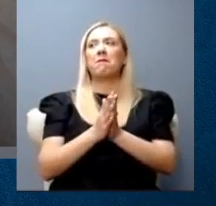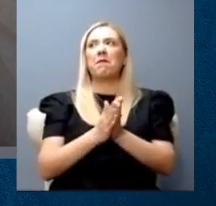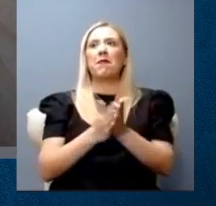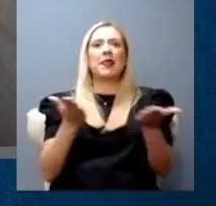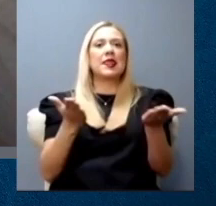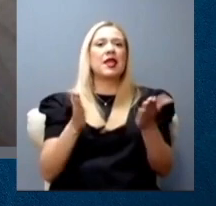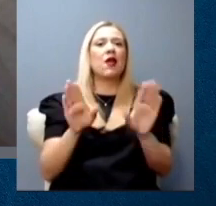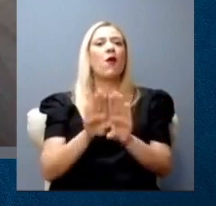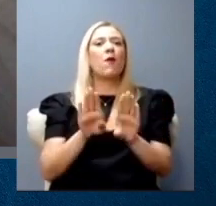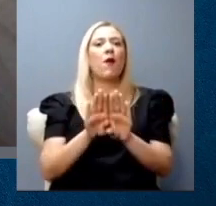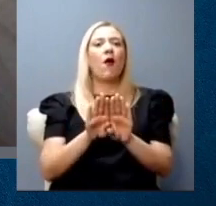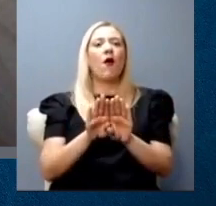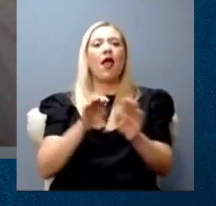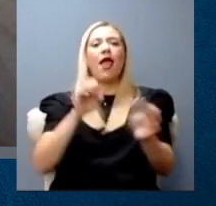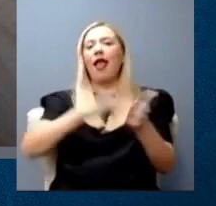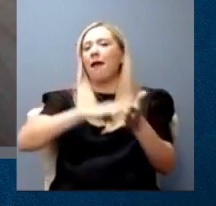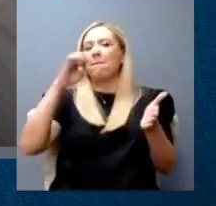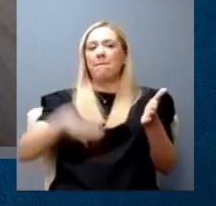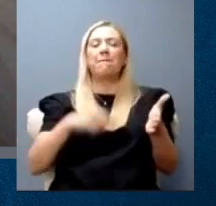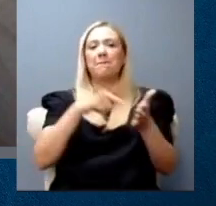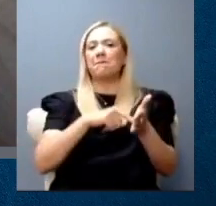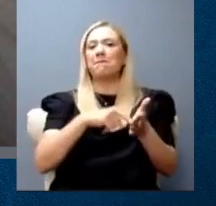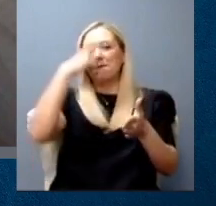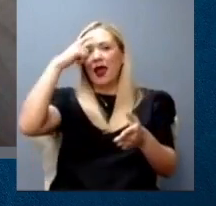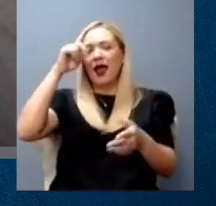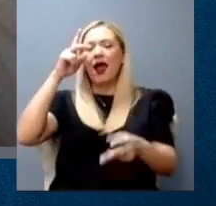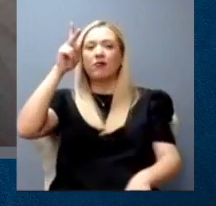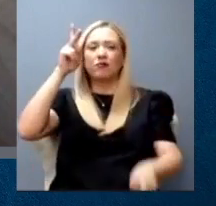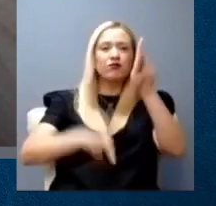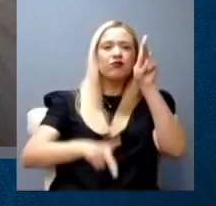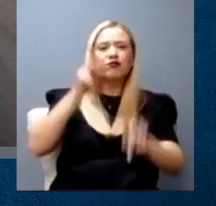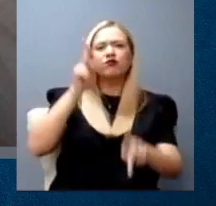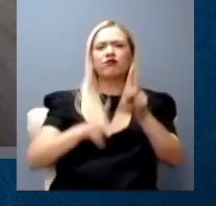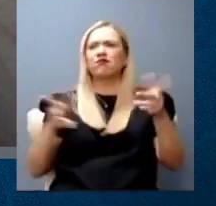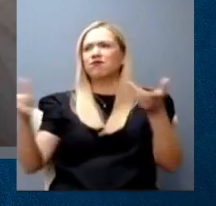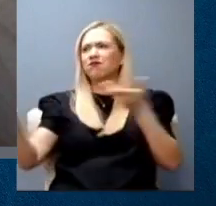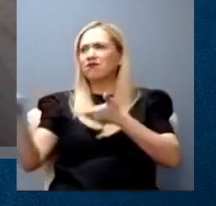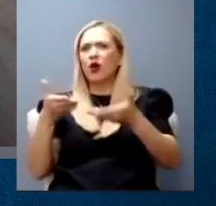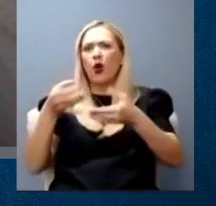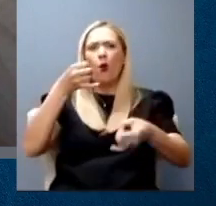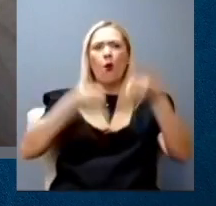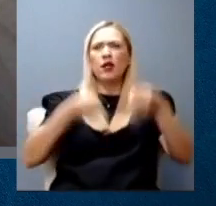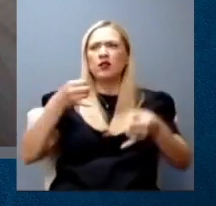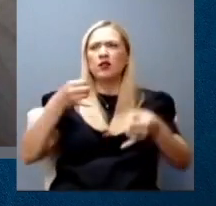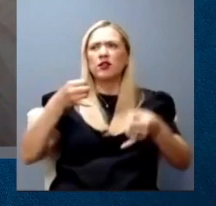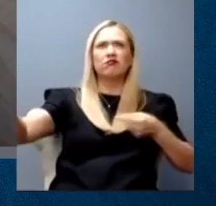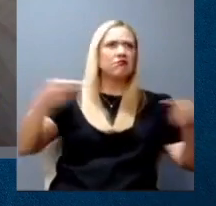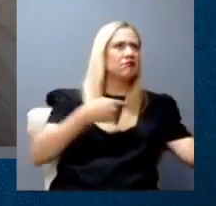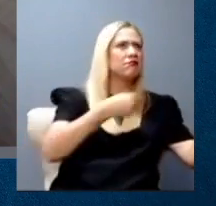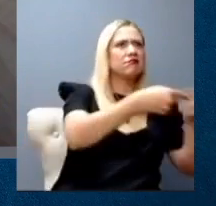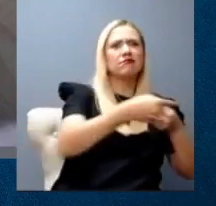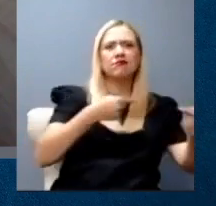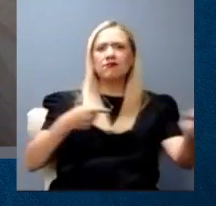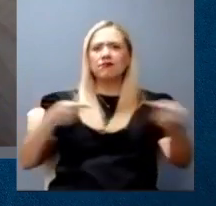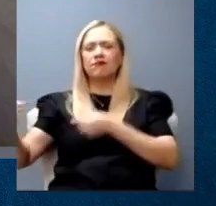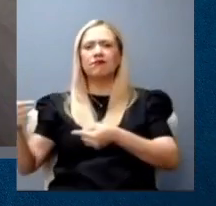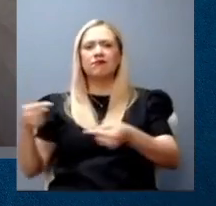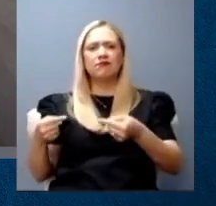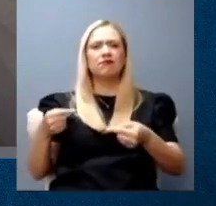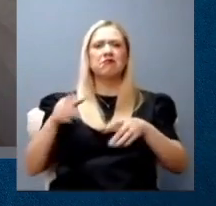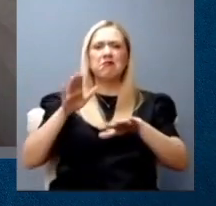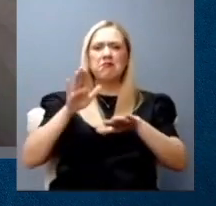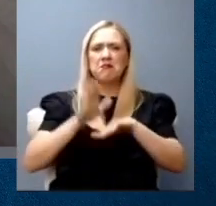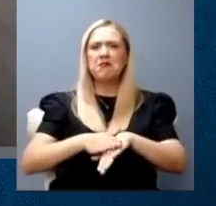esto ha dado pauta, por ejemplo, al diálogo jurisprudencial, ¿no? A una multiplicidad, a un pluralismo